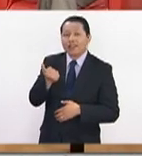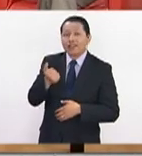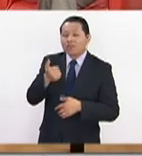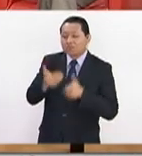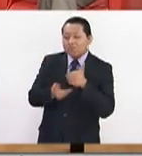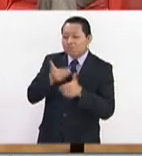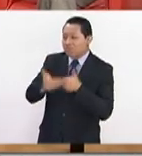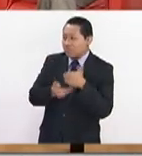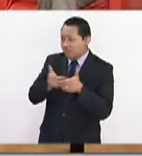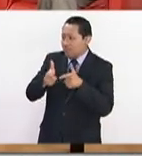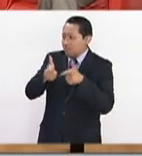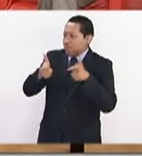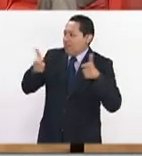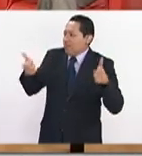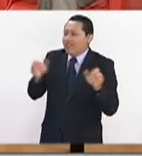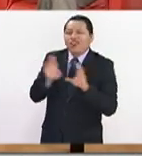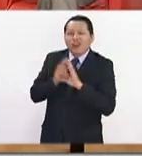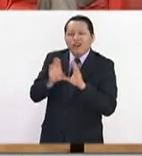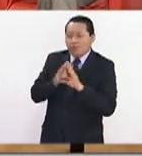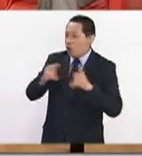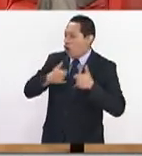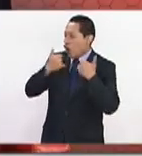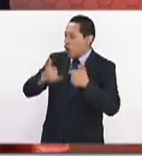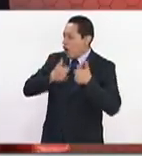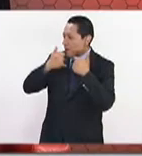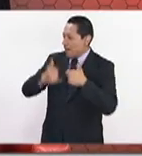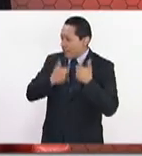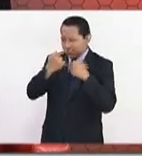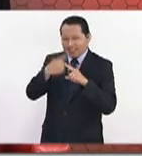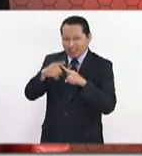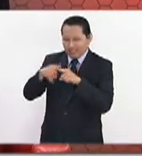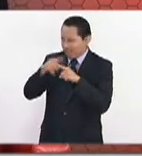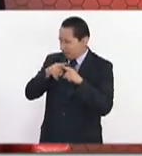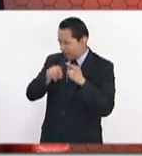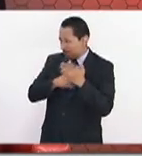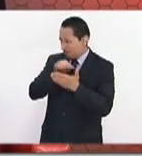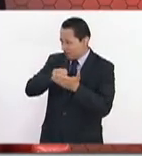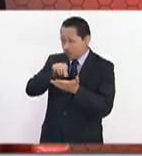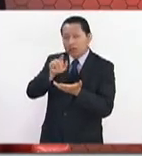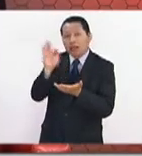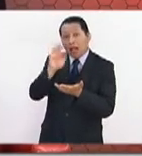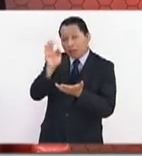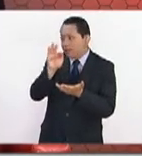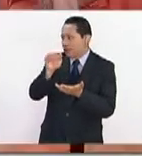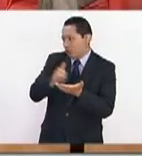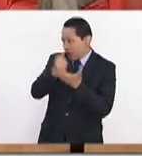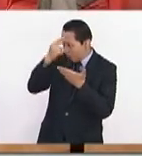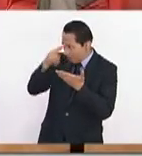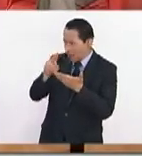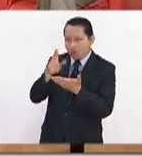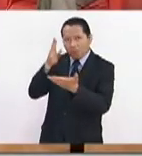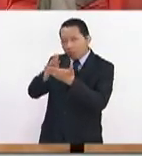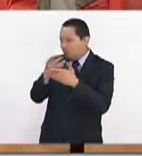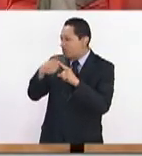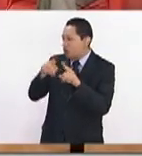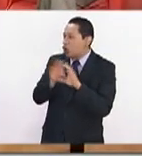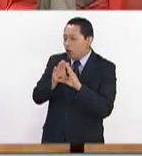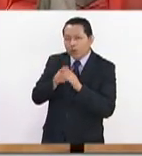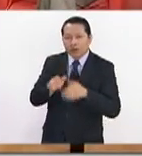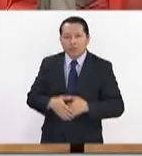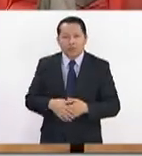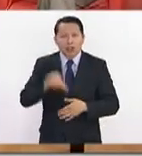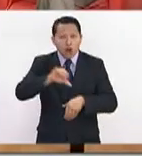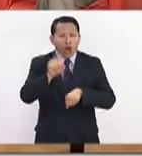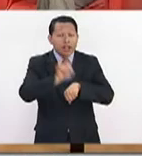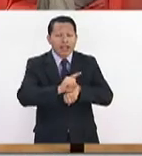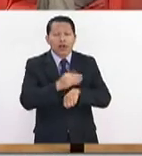la demanda? ¿Cómo es que los jóvenes de toda la zona centro de la ciudad han respondido a esta iniciativa del Politécnico? Hoy día